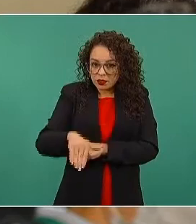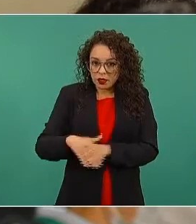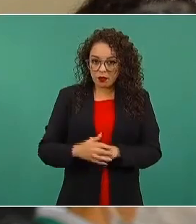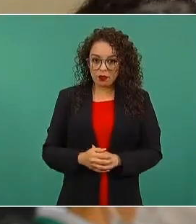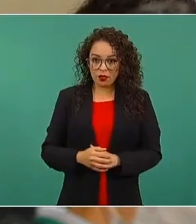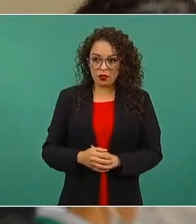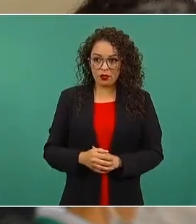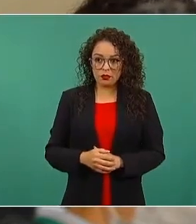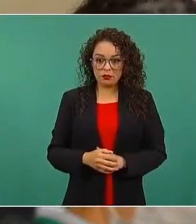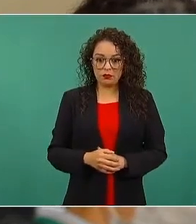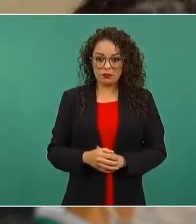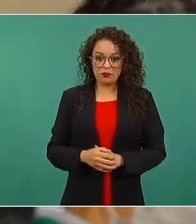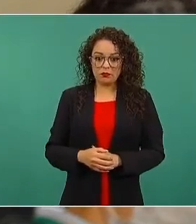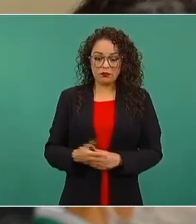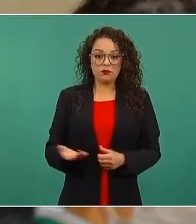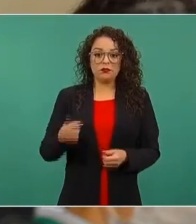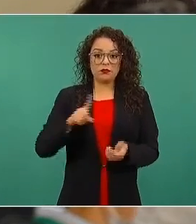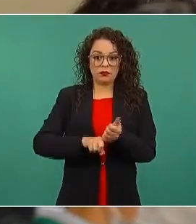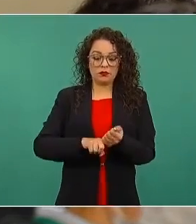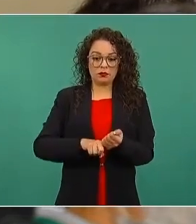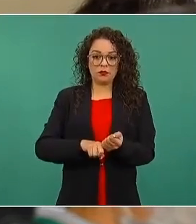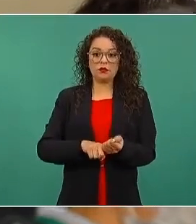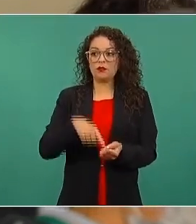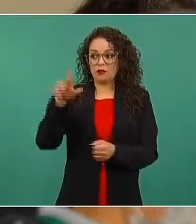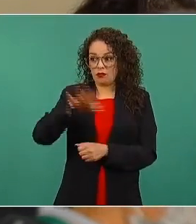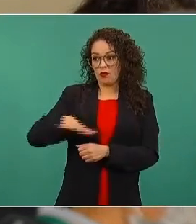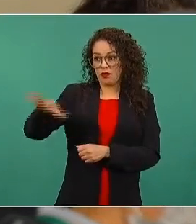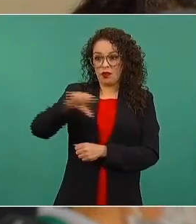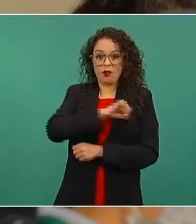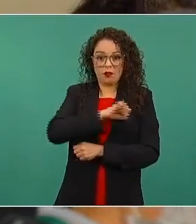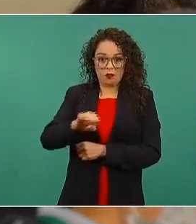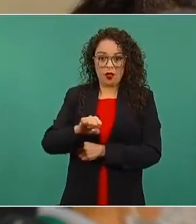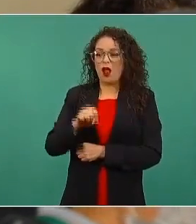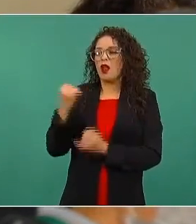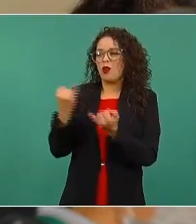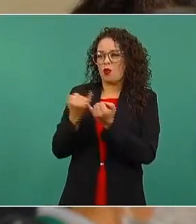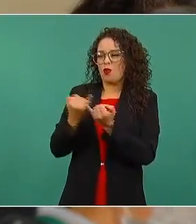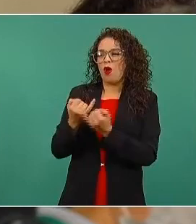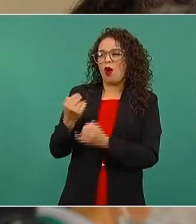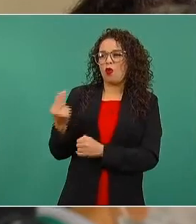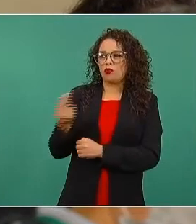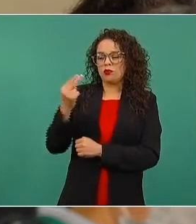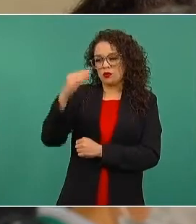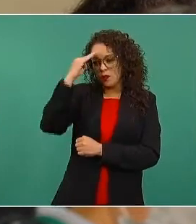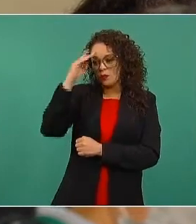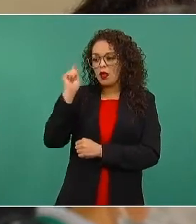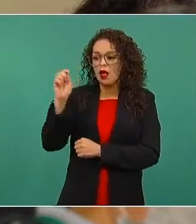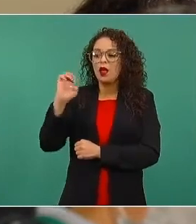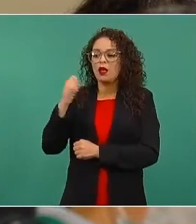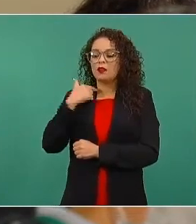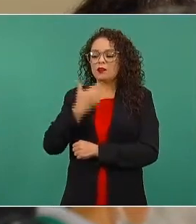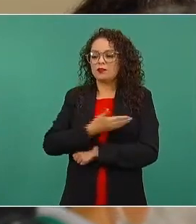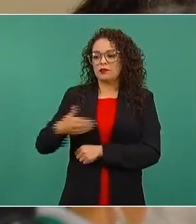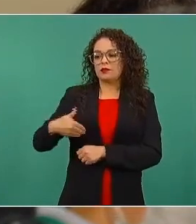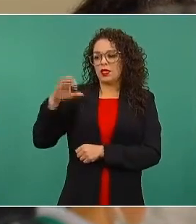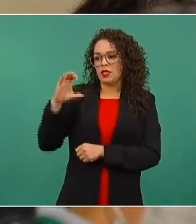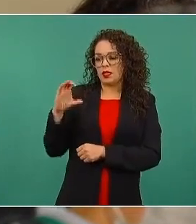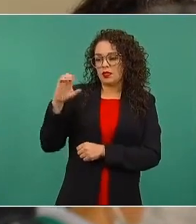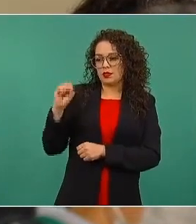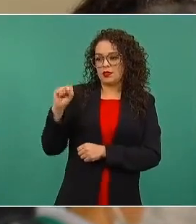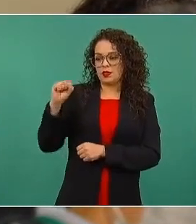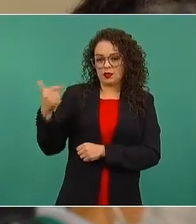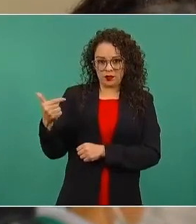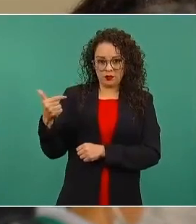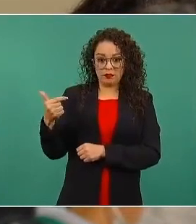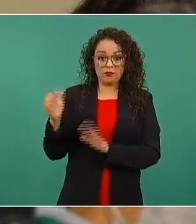que para usted es Salinas a México. Robó y ahorita anda, acaba de anunciar que va a volver a la vida